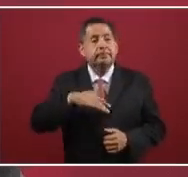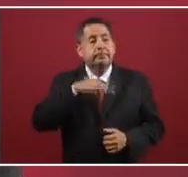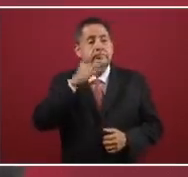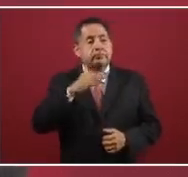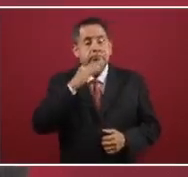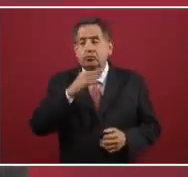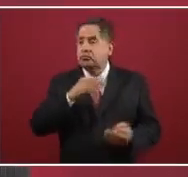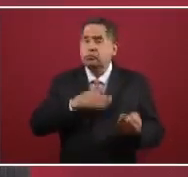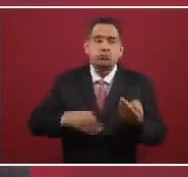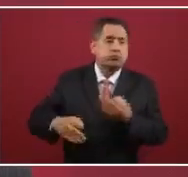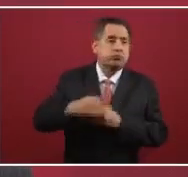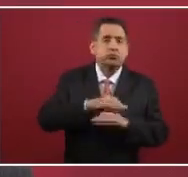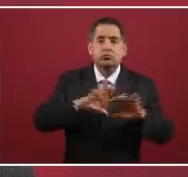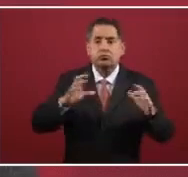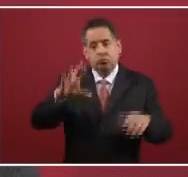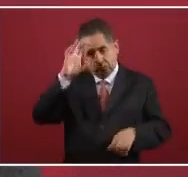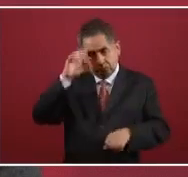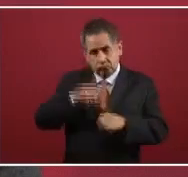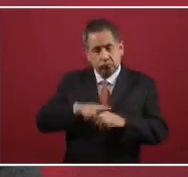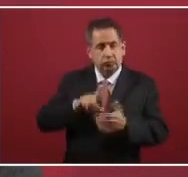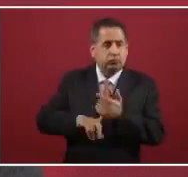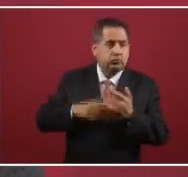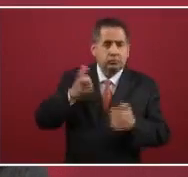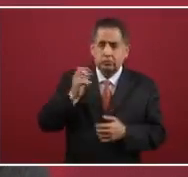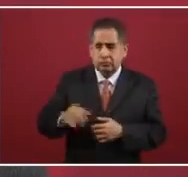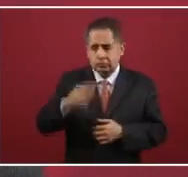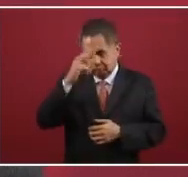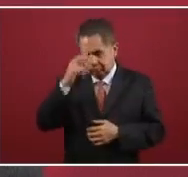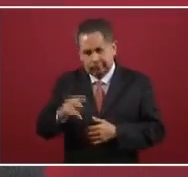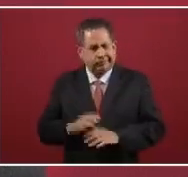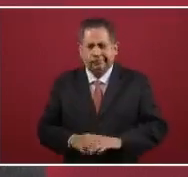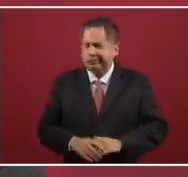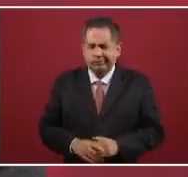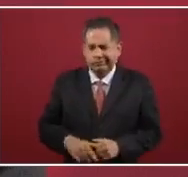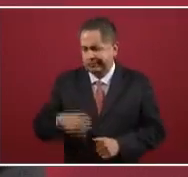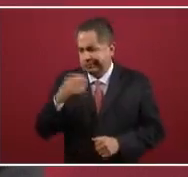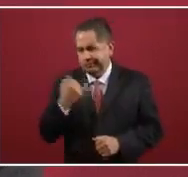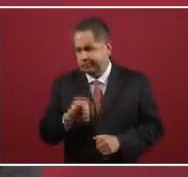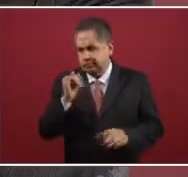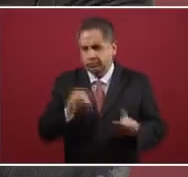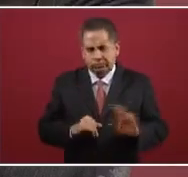parte de la cultura de nuestro pueblo. Es un absurdo.